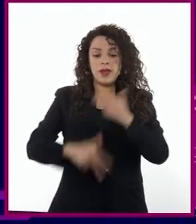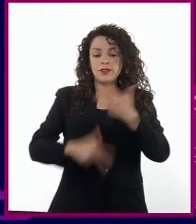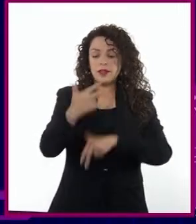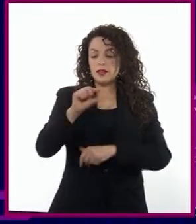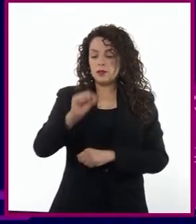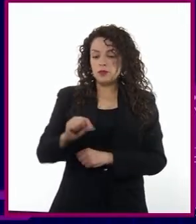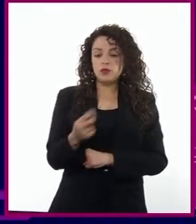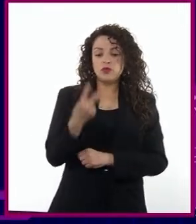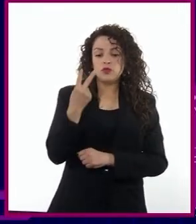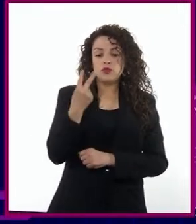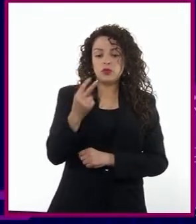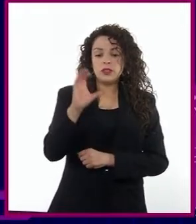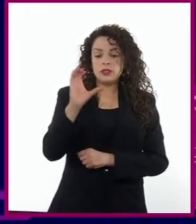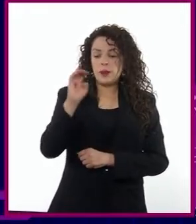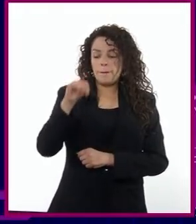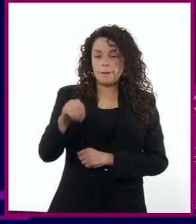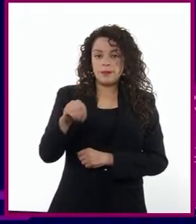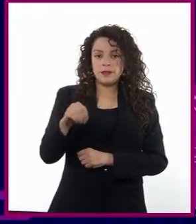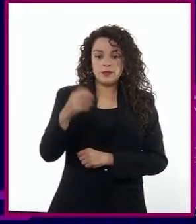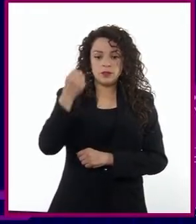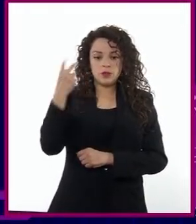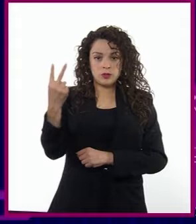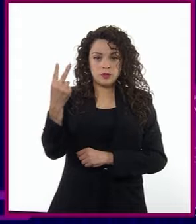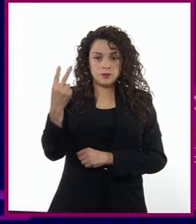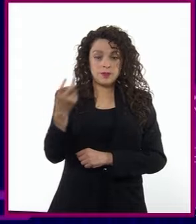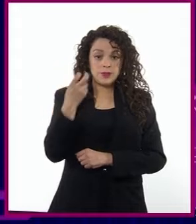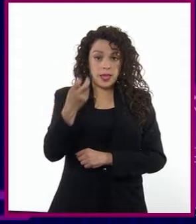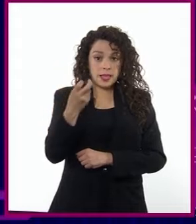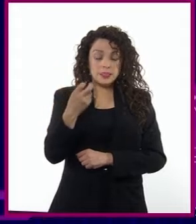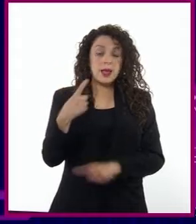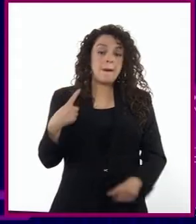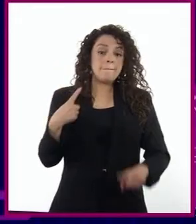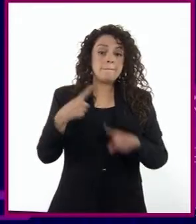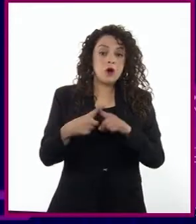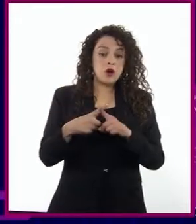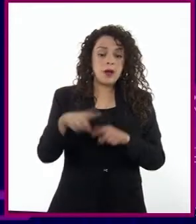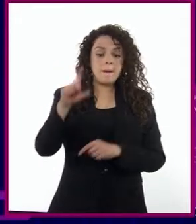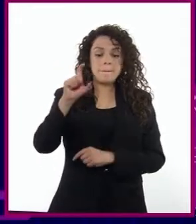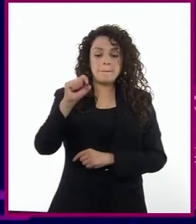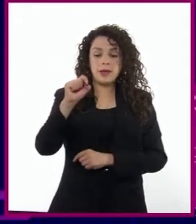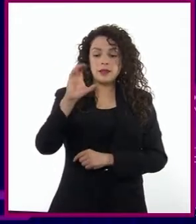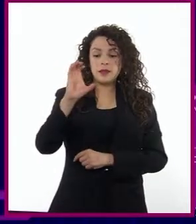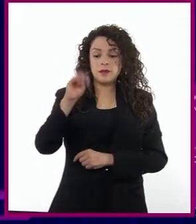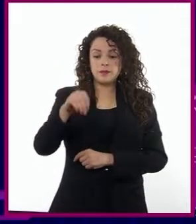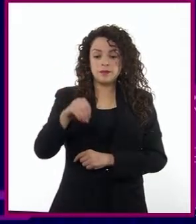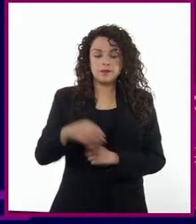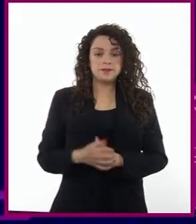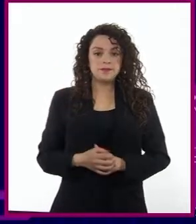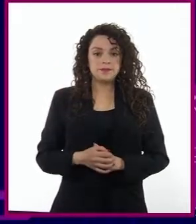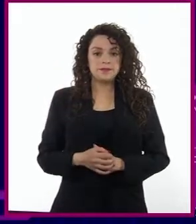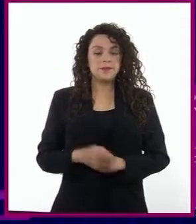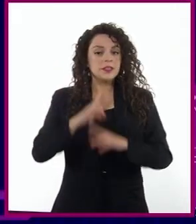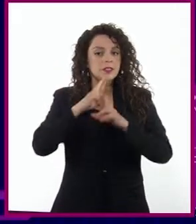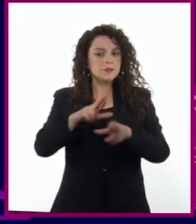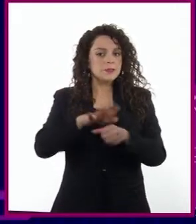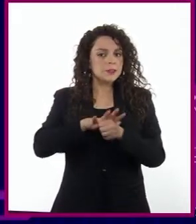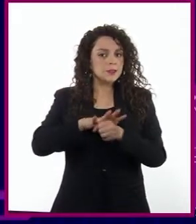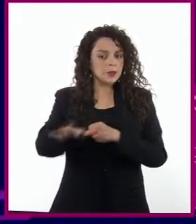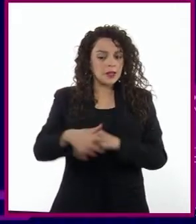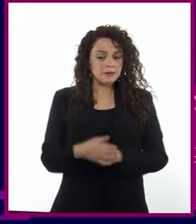13.2 centímetros cuadrados. Dicha cantidad la multiplicaremos por 20 centímetros, lo cual resulta